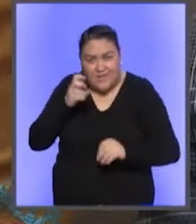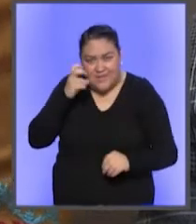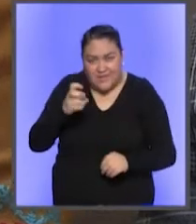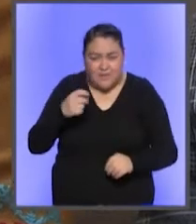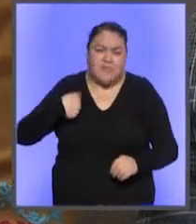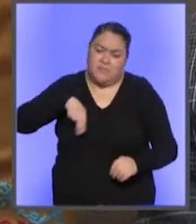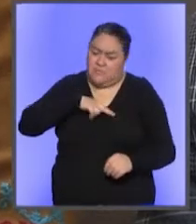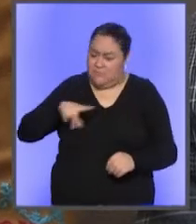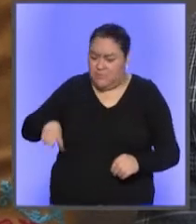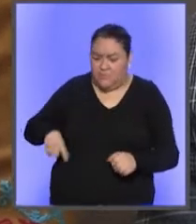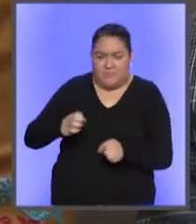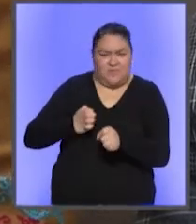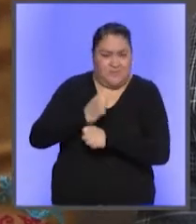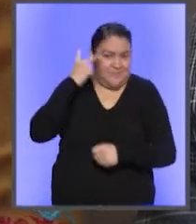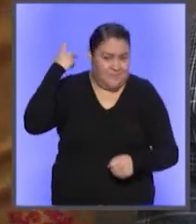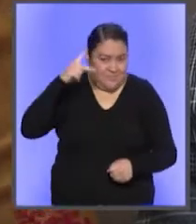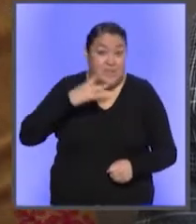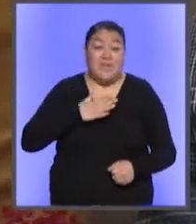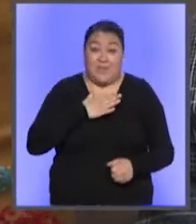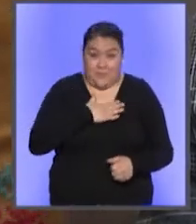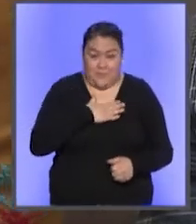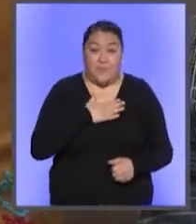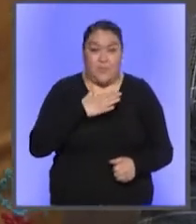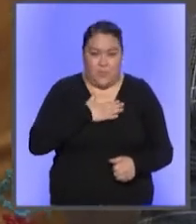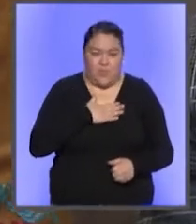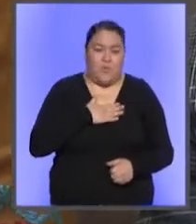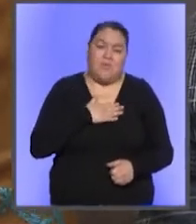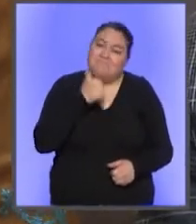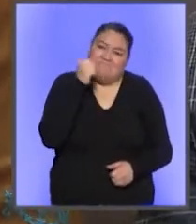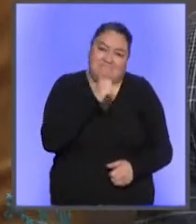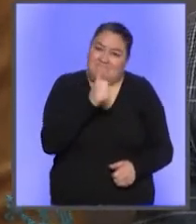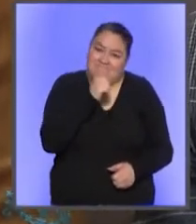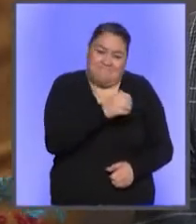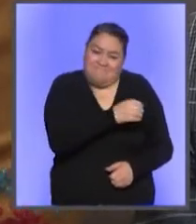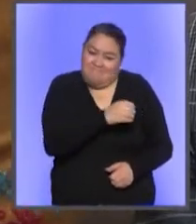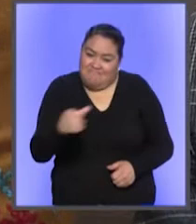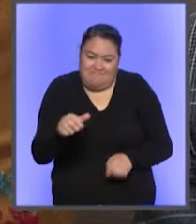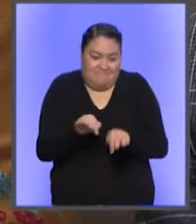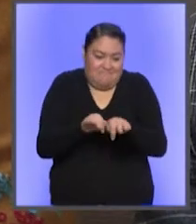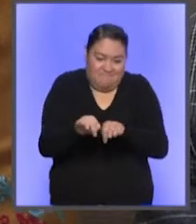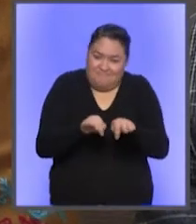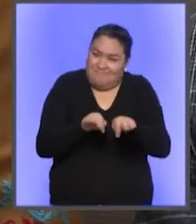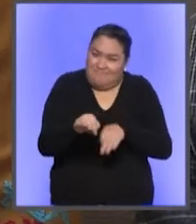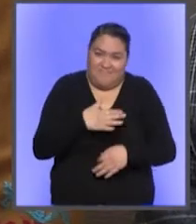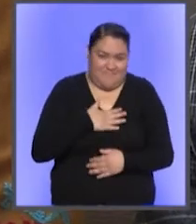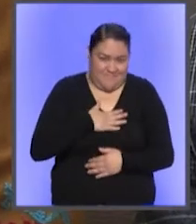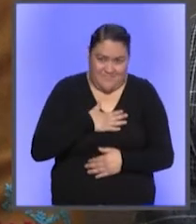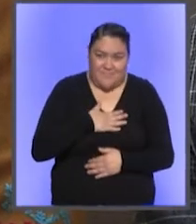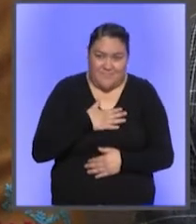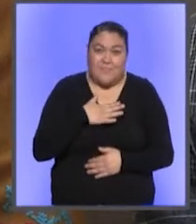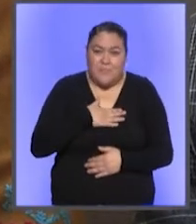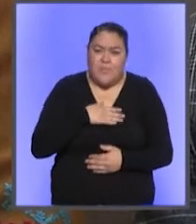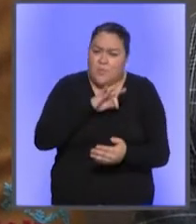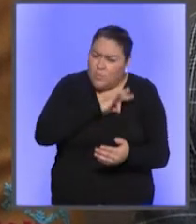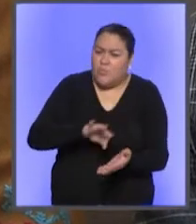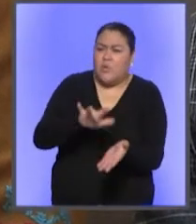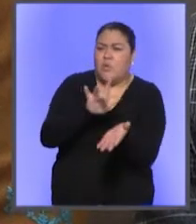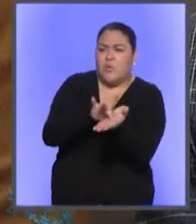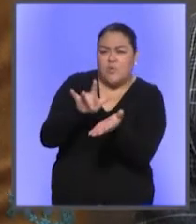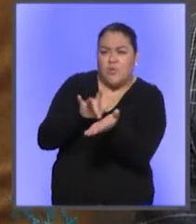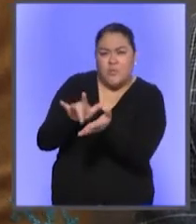que venimos haciendo desde gobierno del Estado Y bueno pues yo me considero una mujer rural agrónoma donde podemos estar